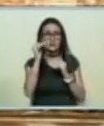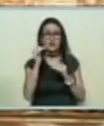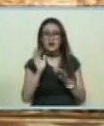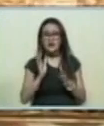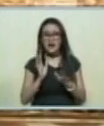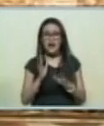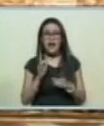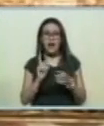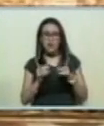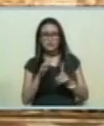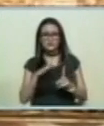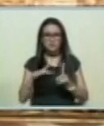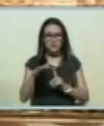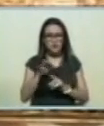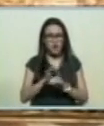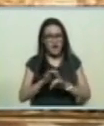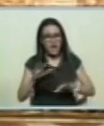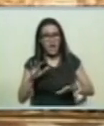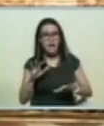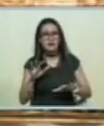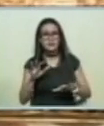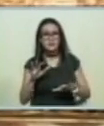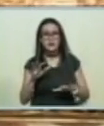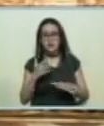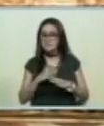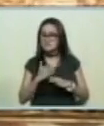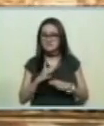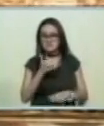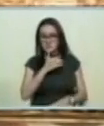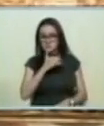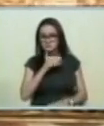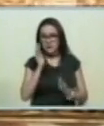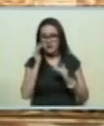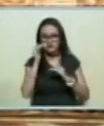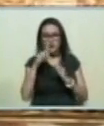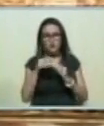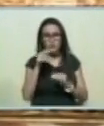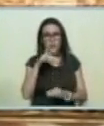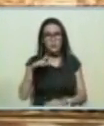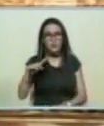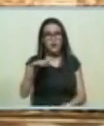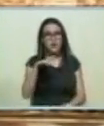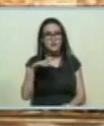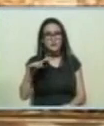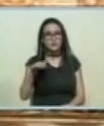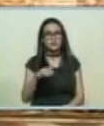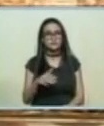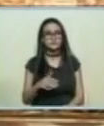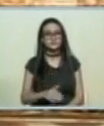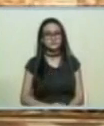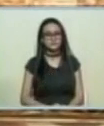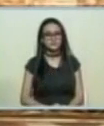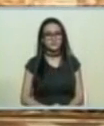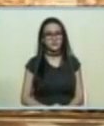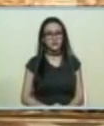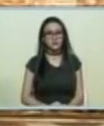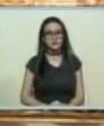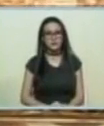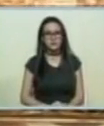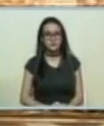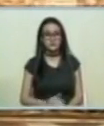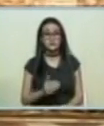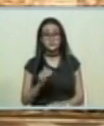grave algunas situaciones, atendiendo a todo el pueblo donde hemos tenido situaciones y sobre todo con